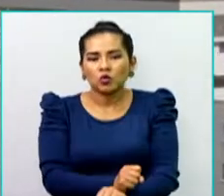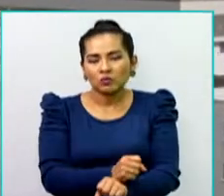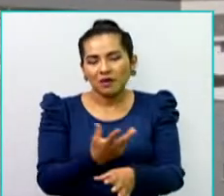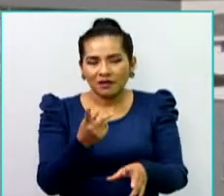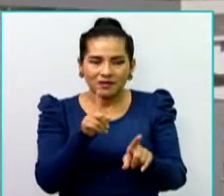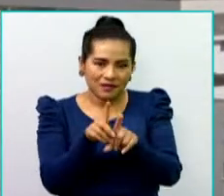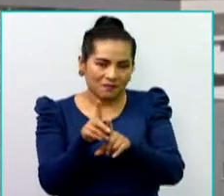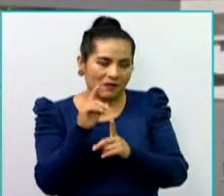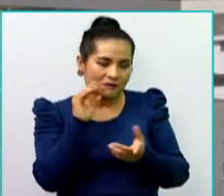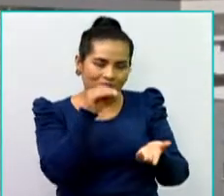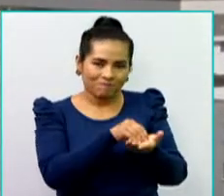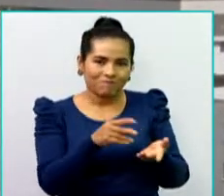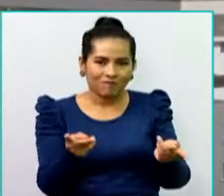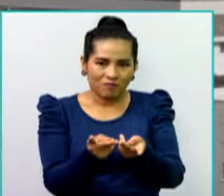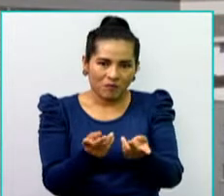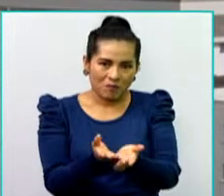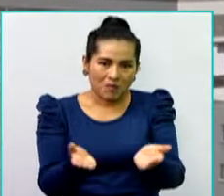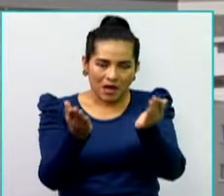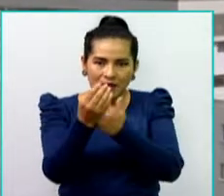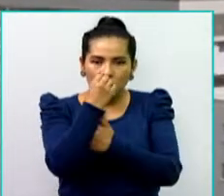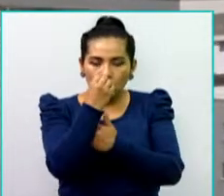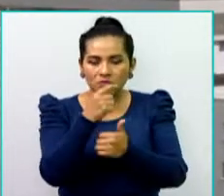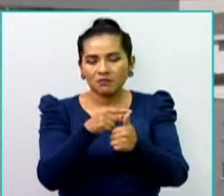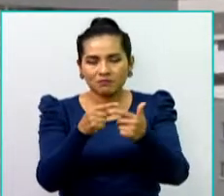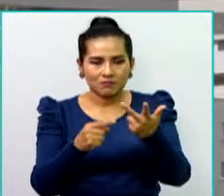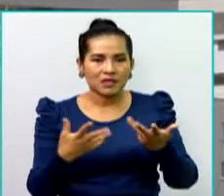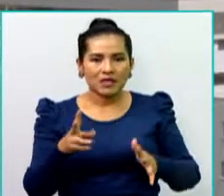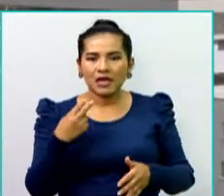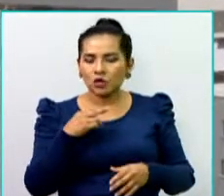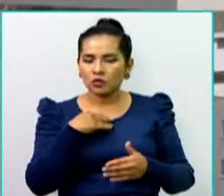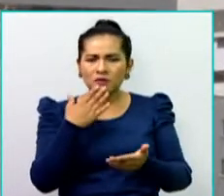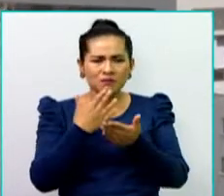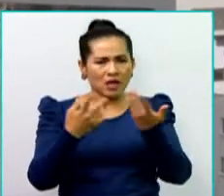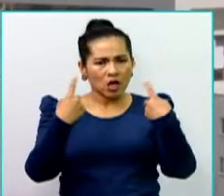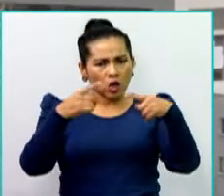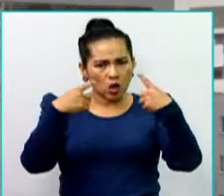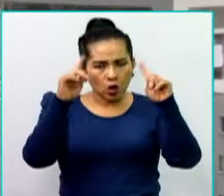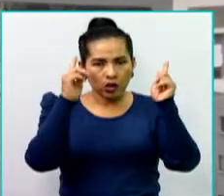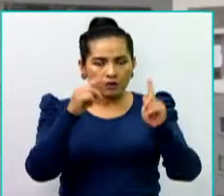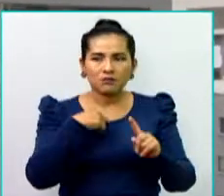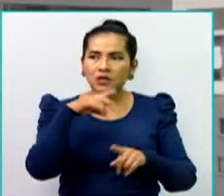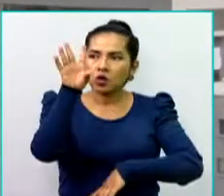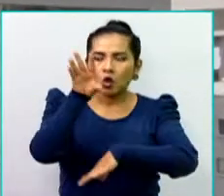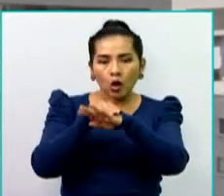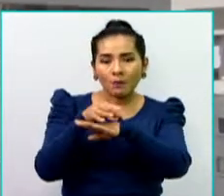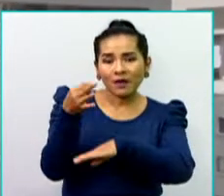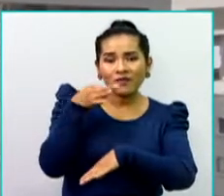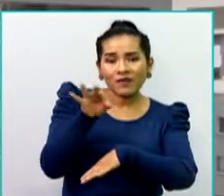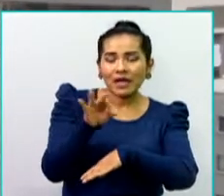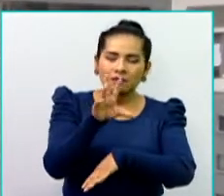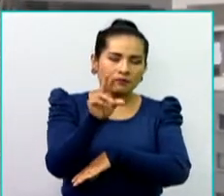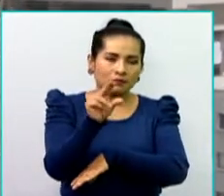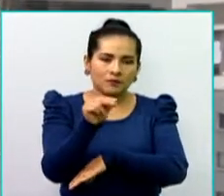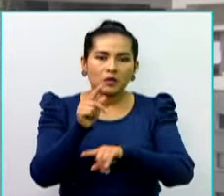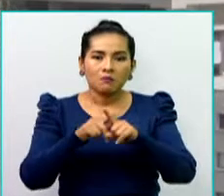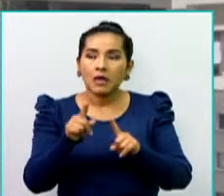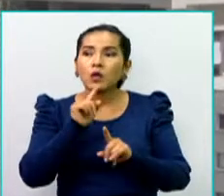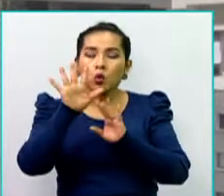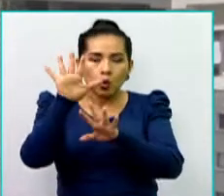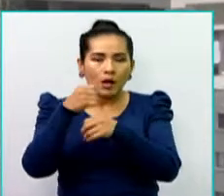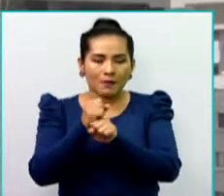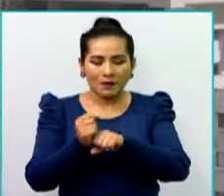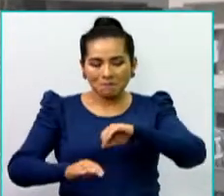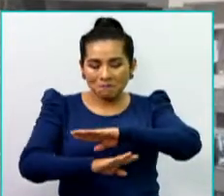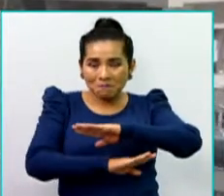trama, platos de comida. O sea, hemos logrado hacer algo que no hay pizcas de la cultura francesa, pero sí es una obra francesa,